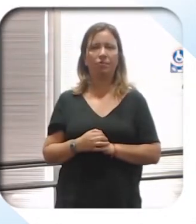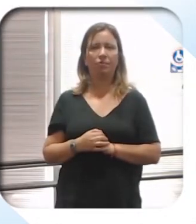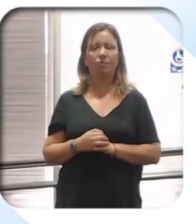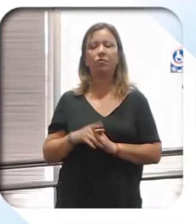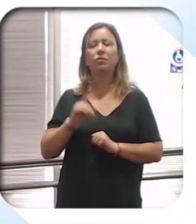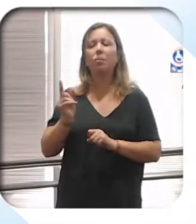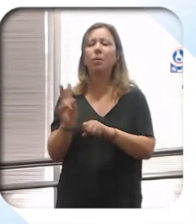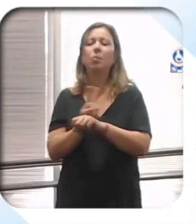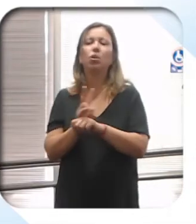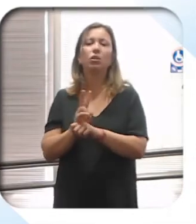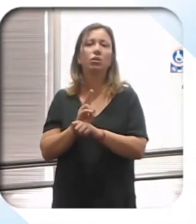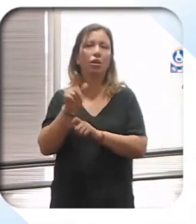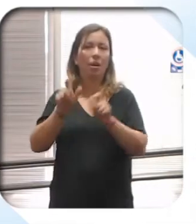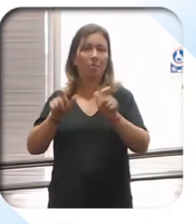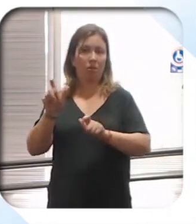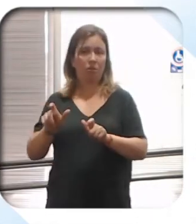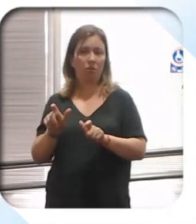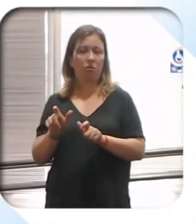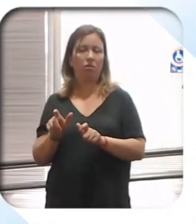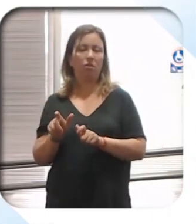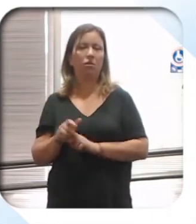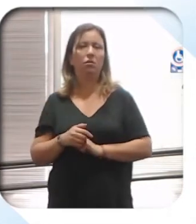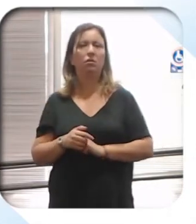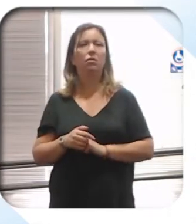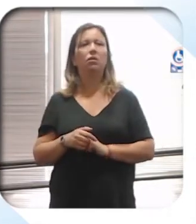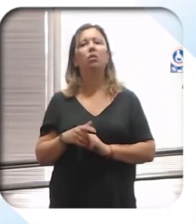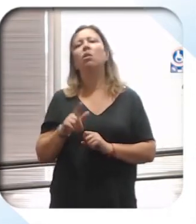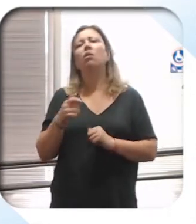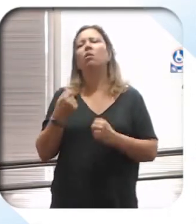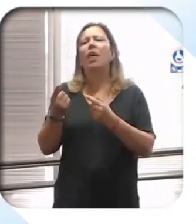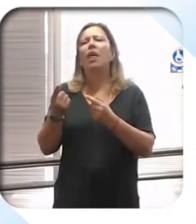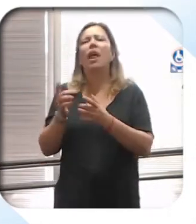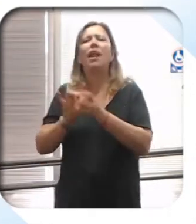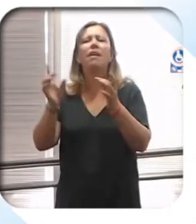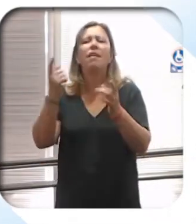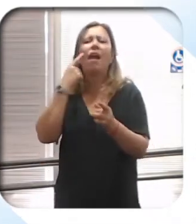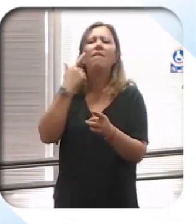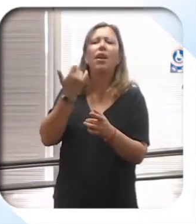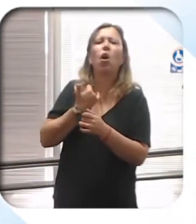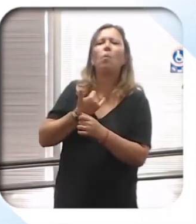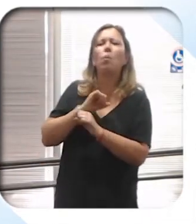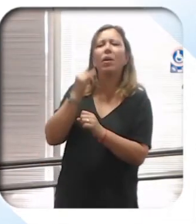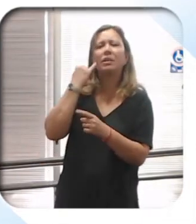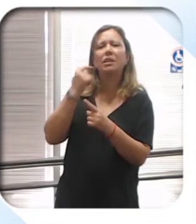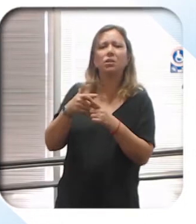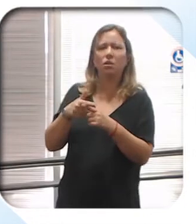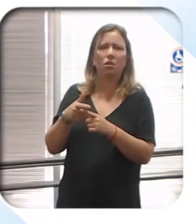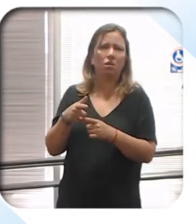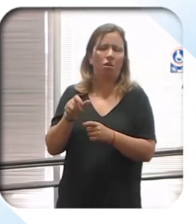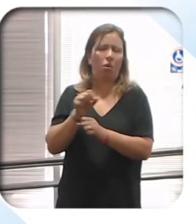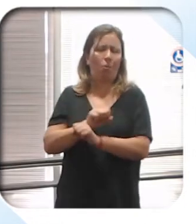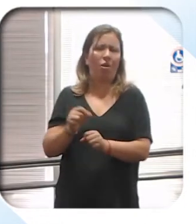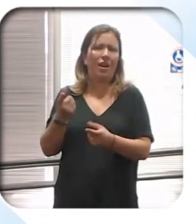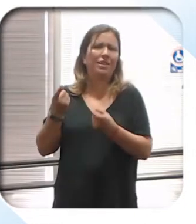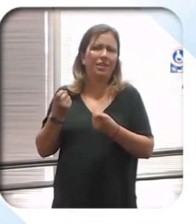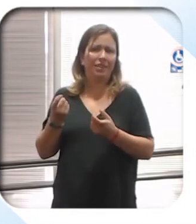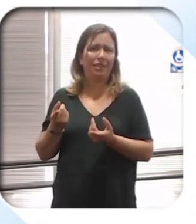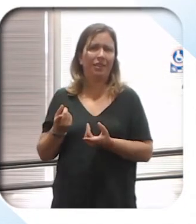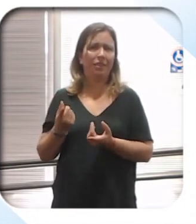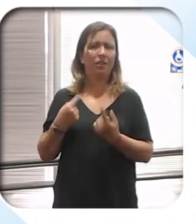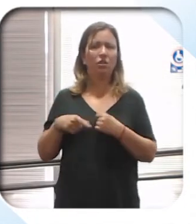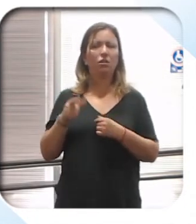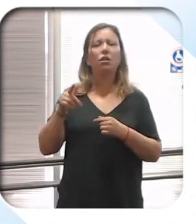Sobreprotección de los sexuales impide que vivan experiencias habituales e ineludibles, lo cual lleva a